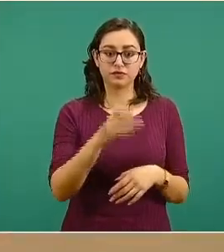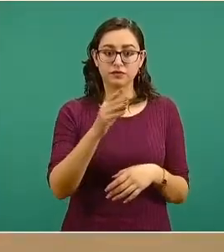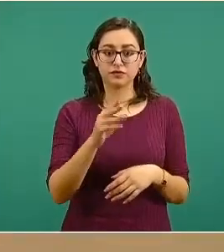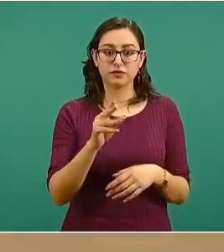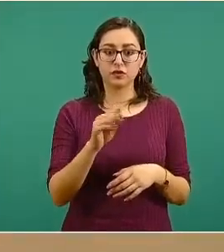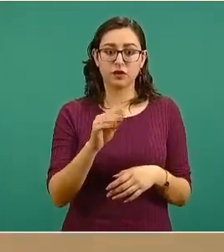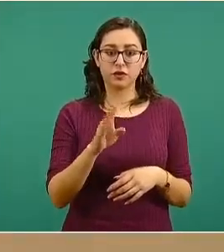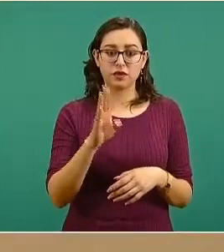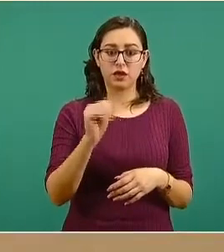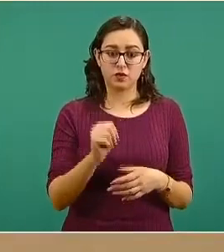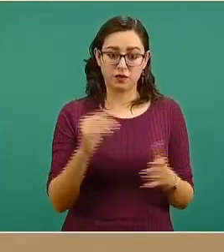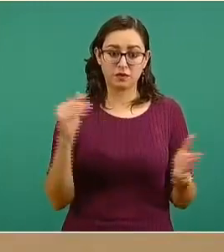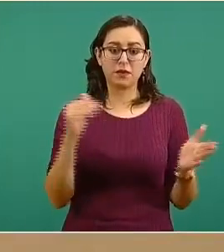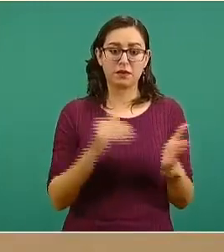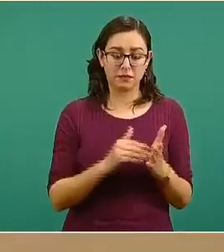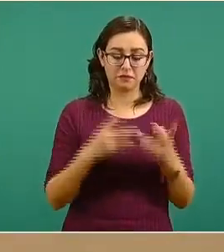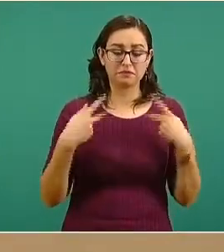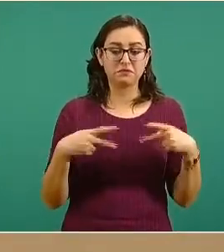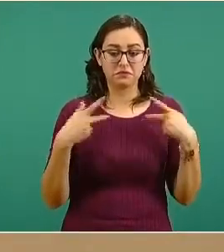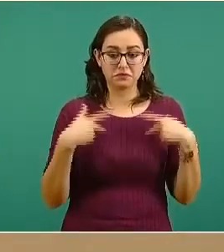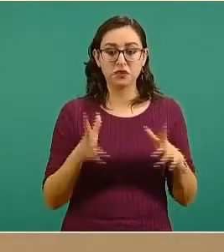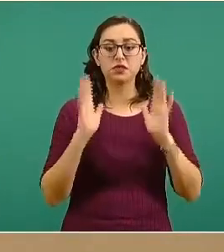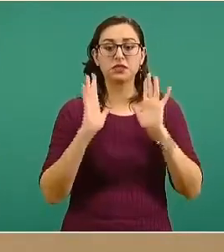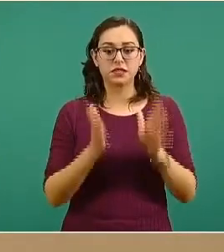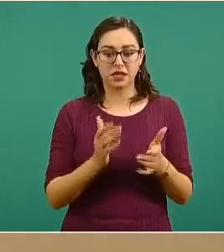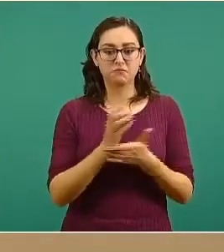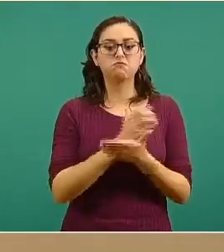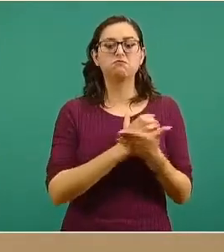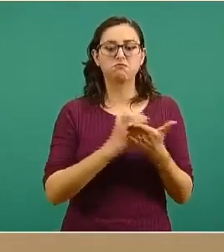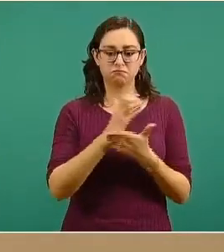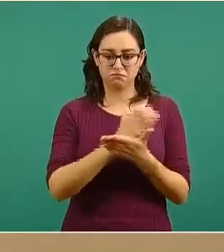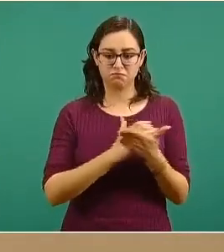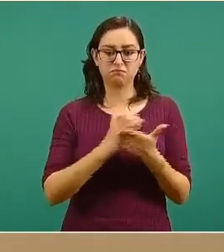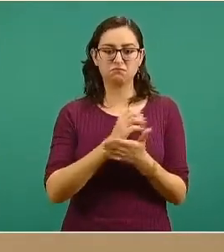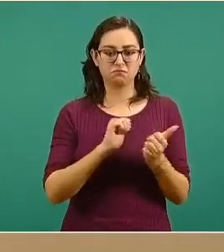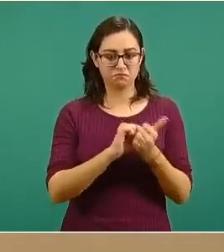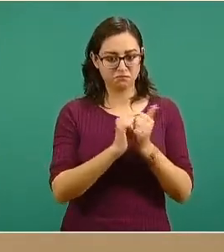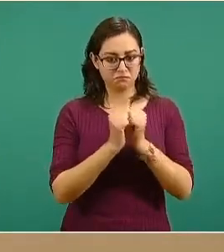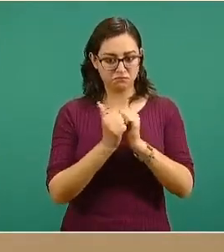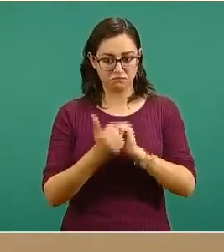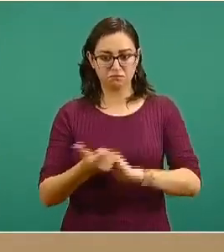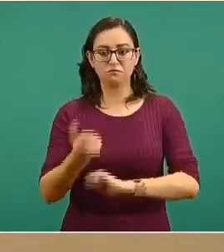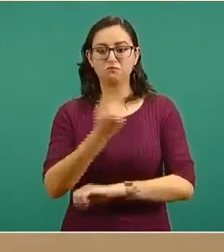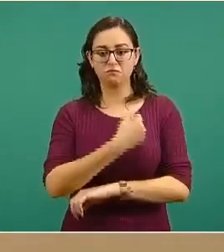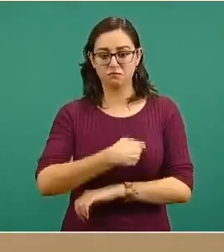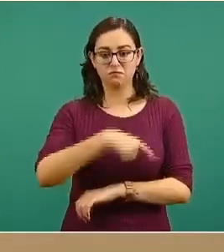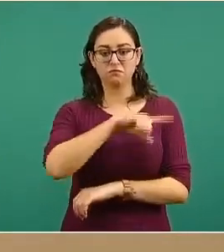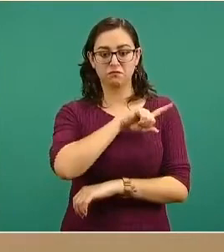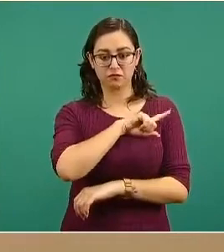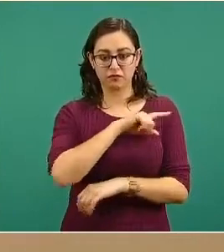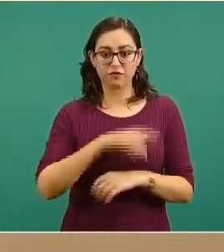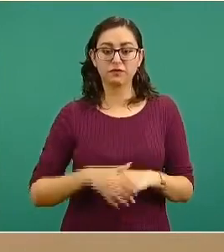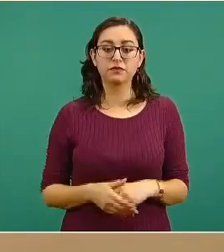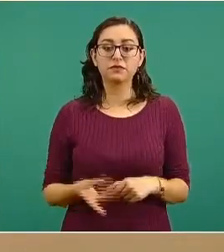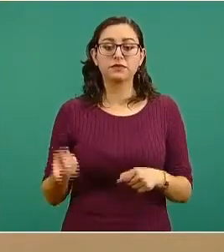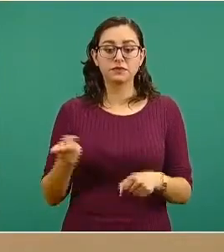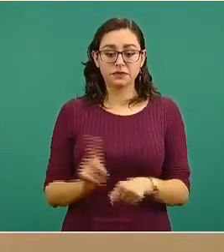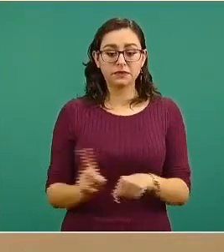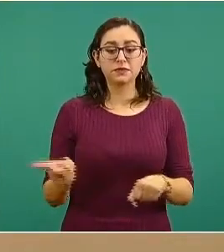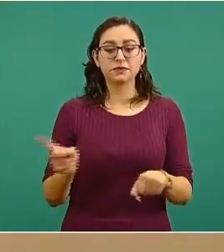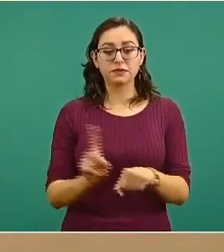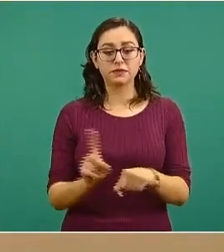1.199.810 personas recuperadas, que decimos aquí todos los días, aunque suene